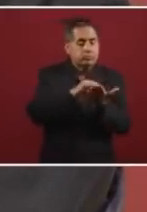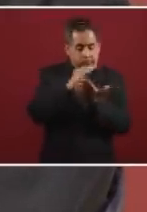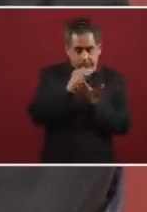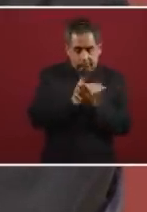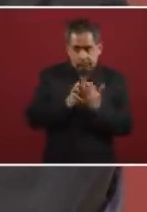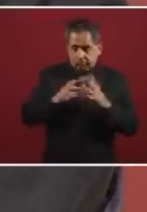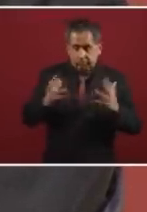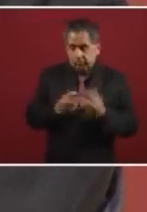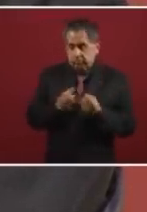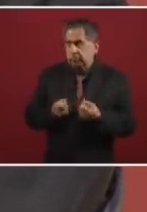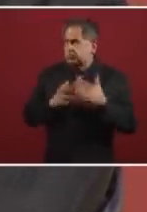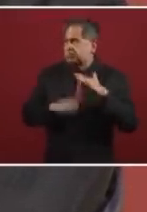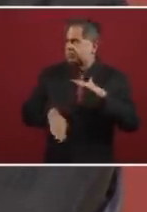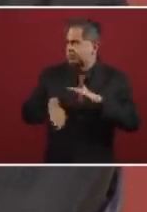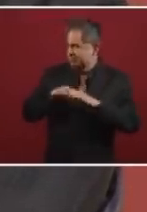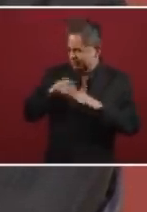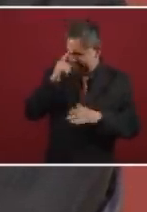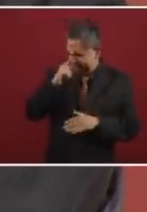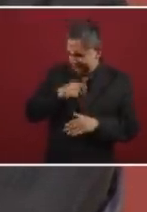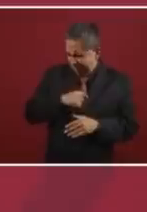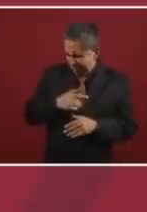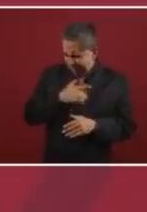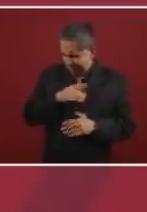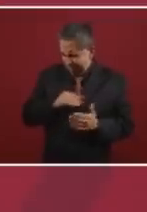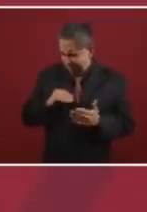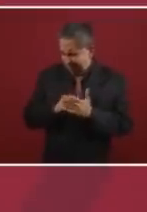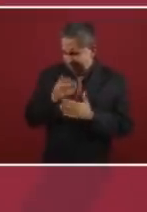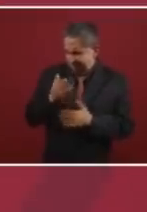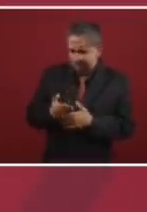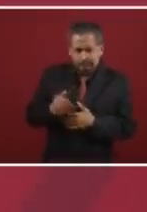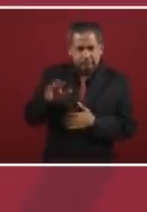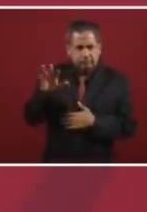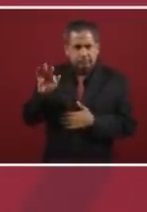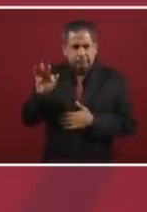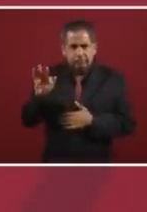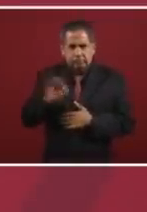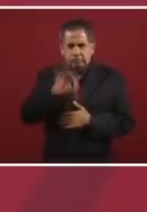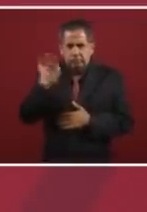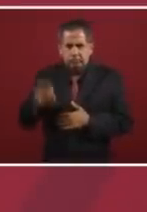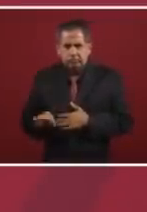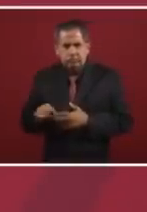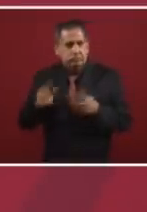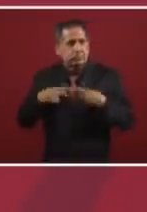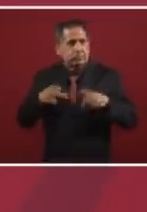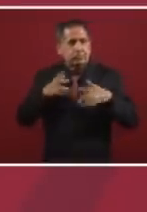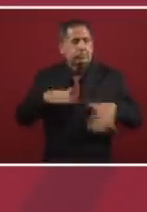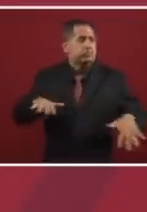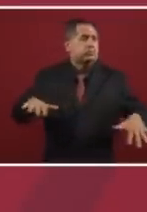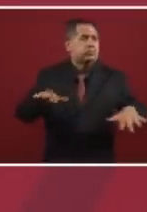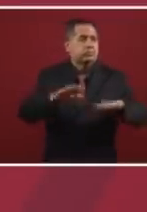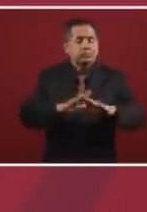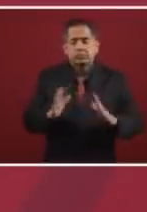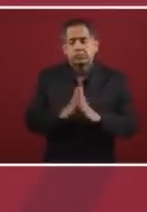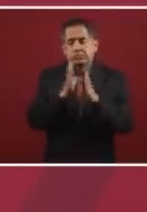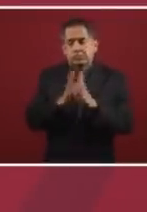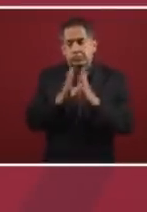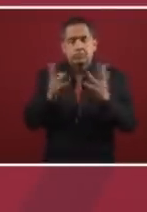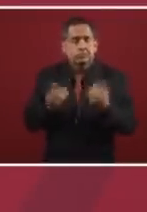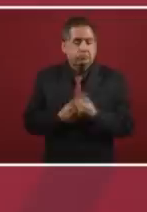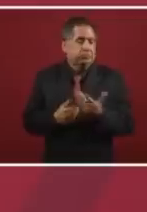creo que están solicitando 40% de participación entonces